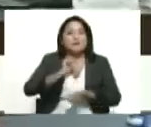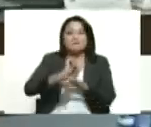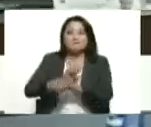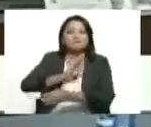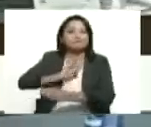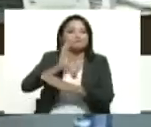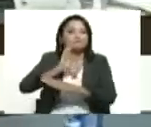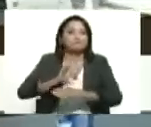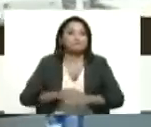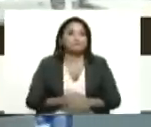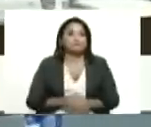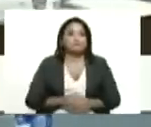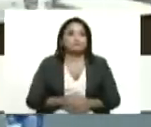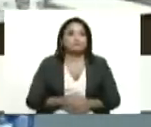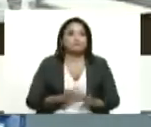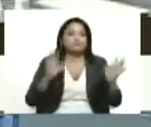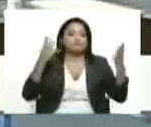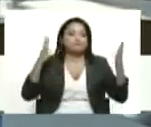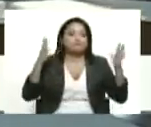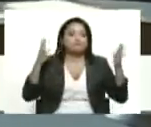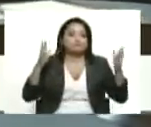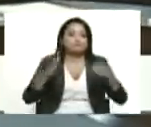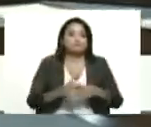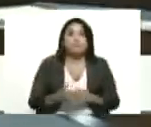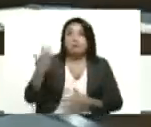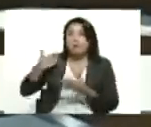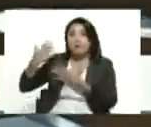Hace 10 años, le sale esta ley también.